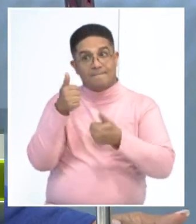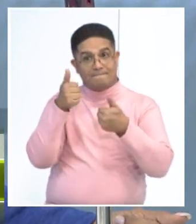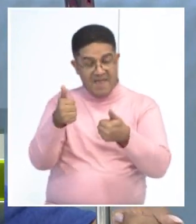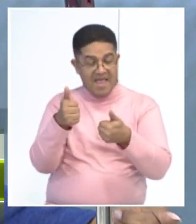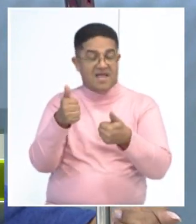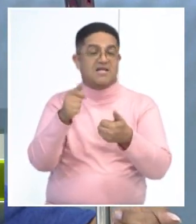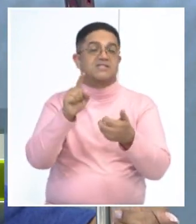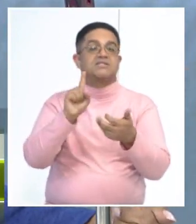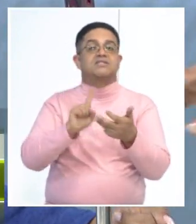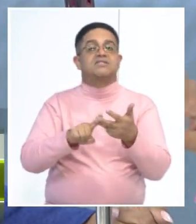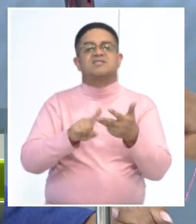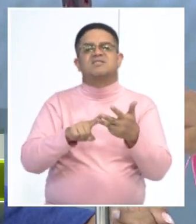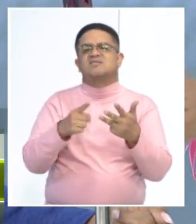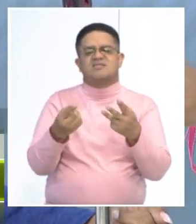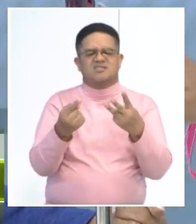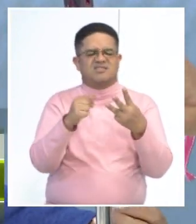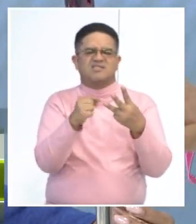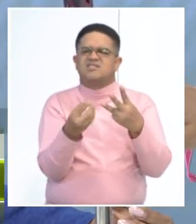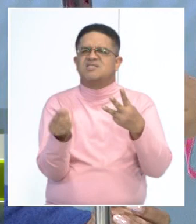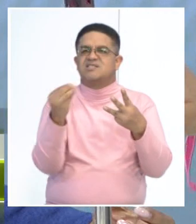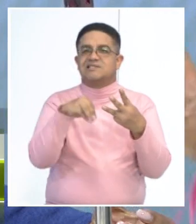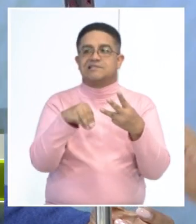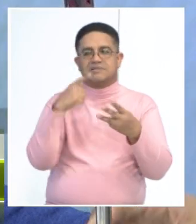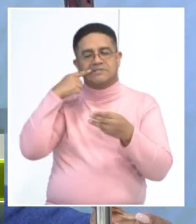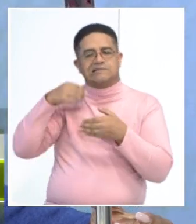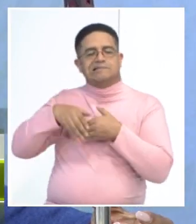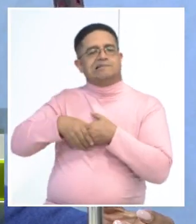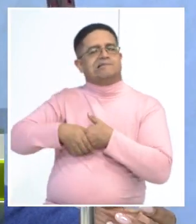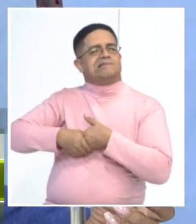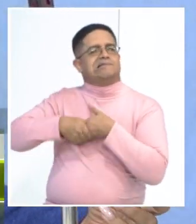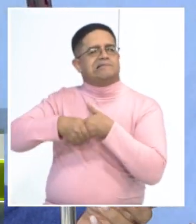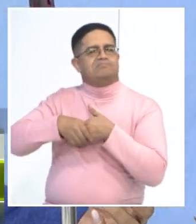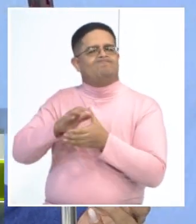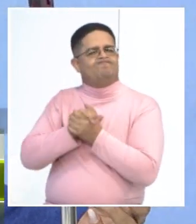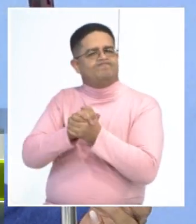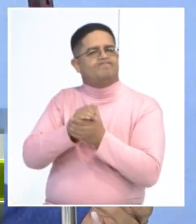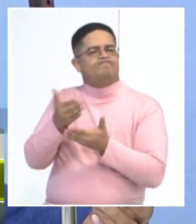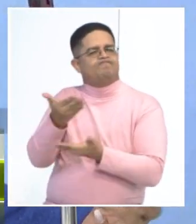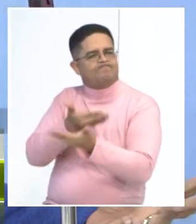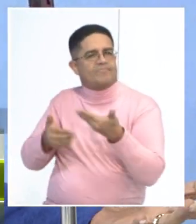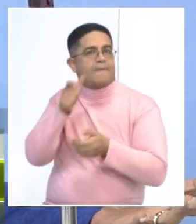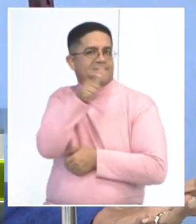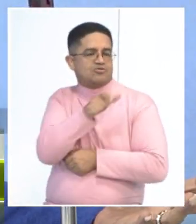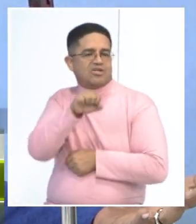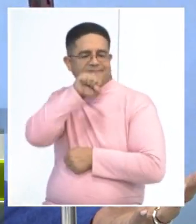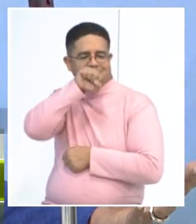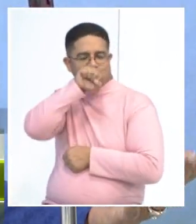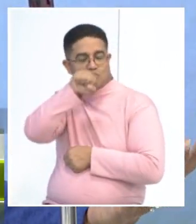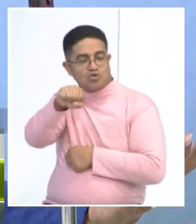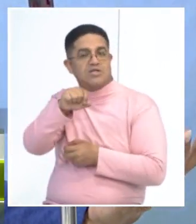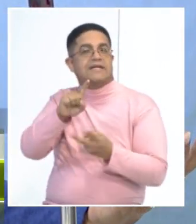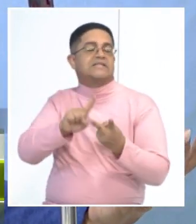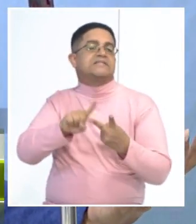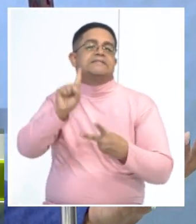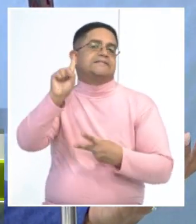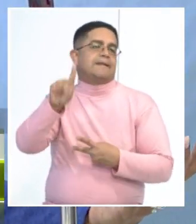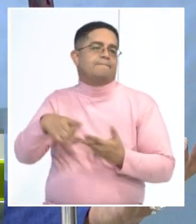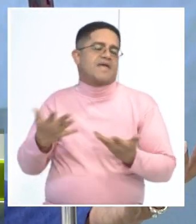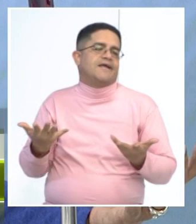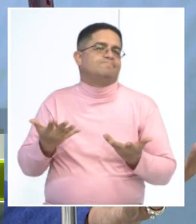consciente, otro punto sería estrechar lazos con las personas que queremos y de repente